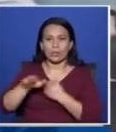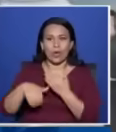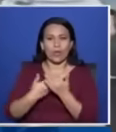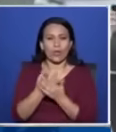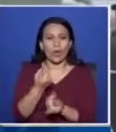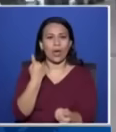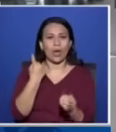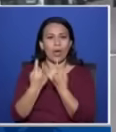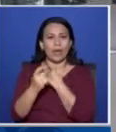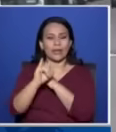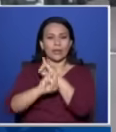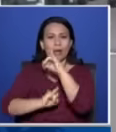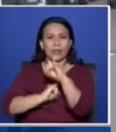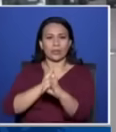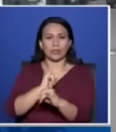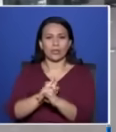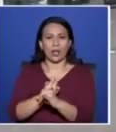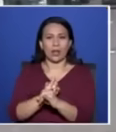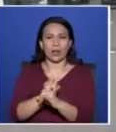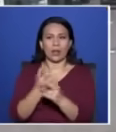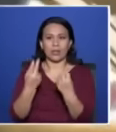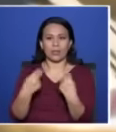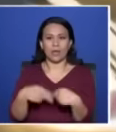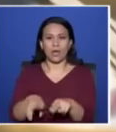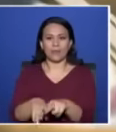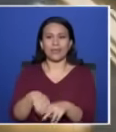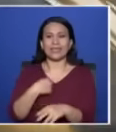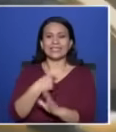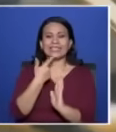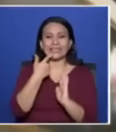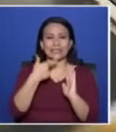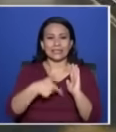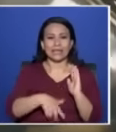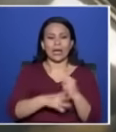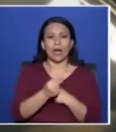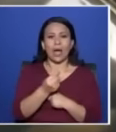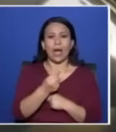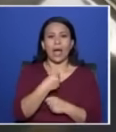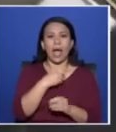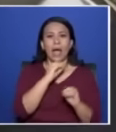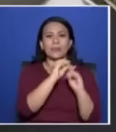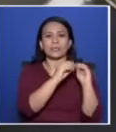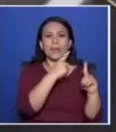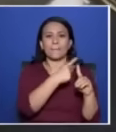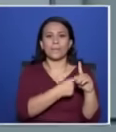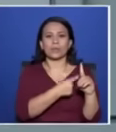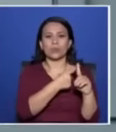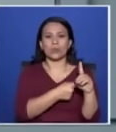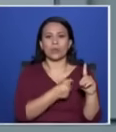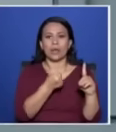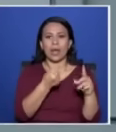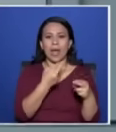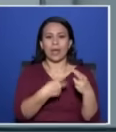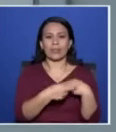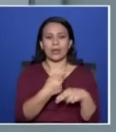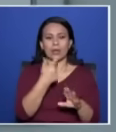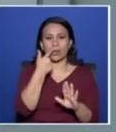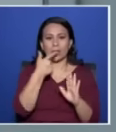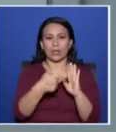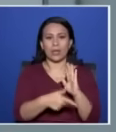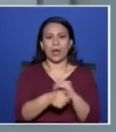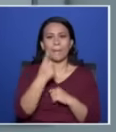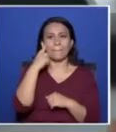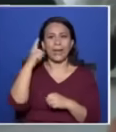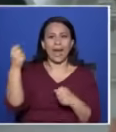transporte internacionales. Mientras tanto, las gasolineras deberán notificar mensualmente la cantidad de combustible que se despache